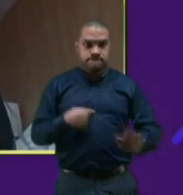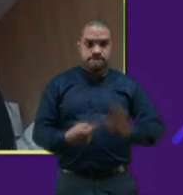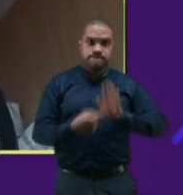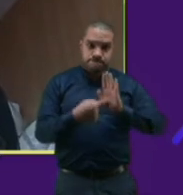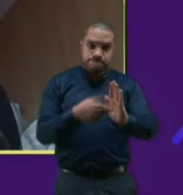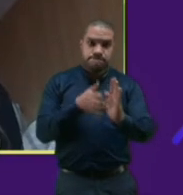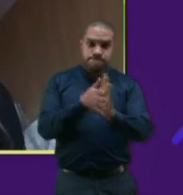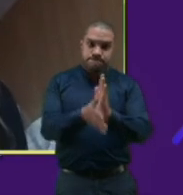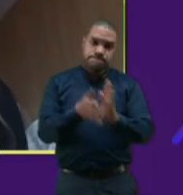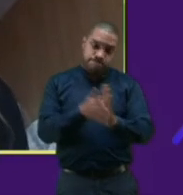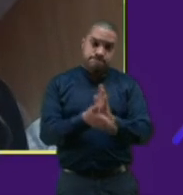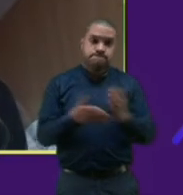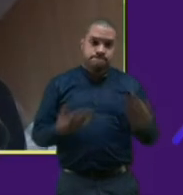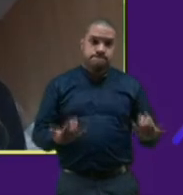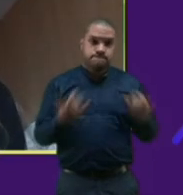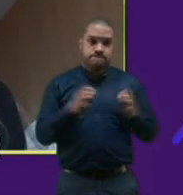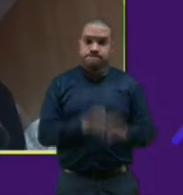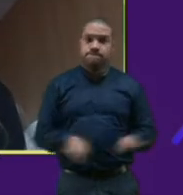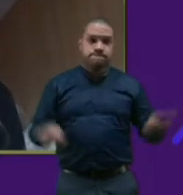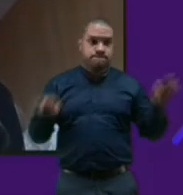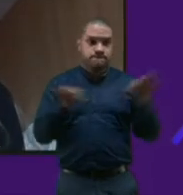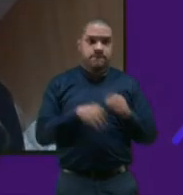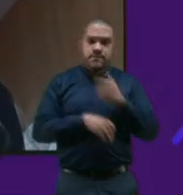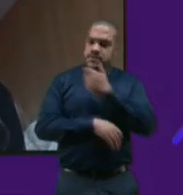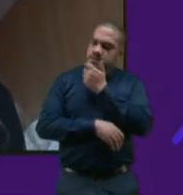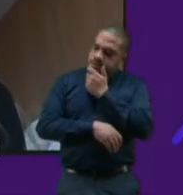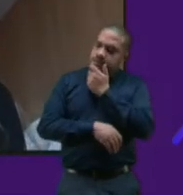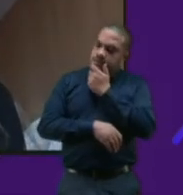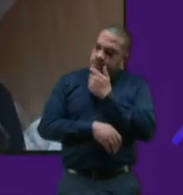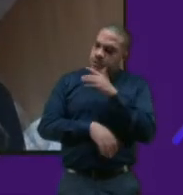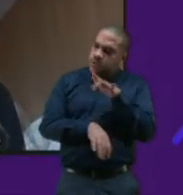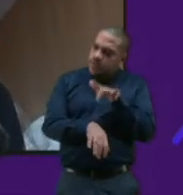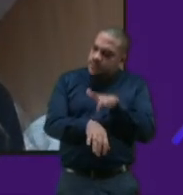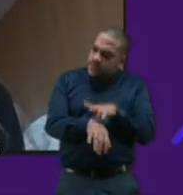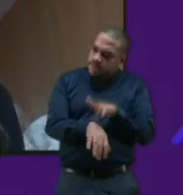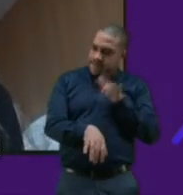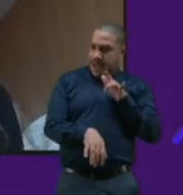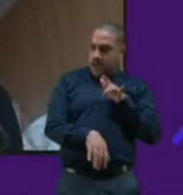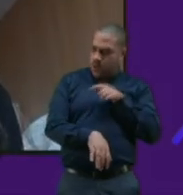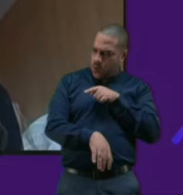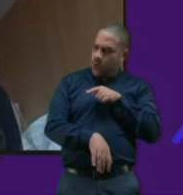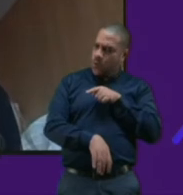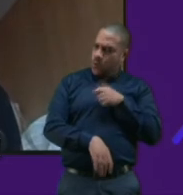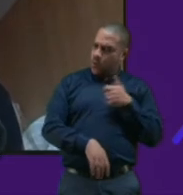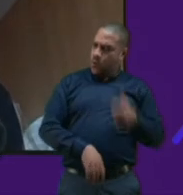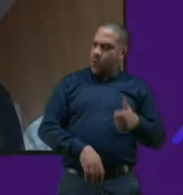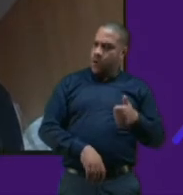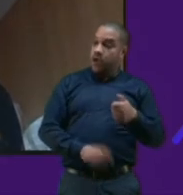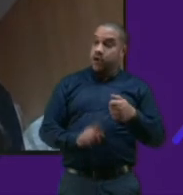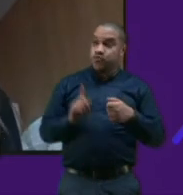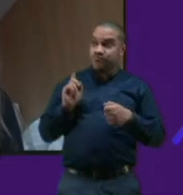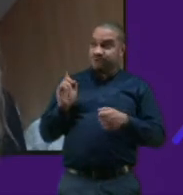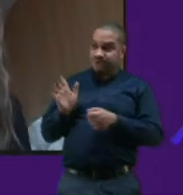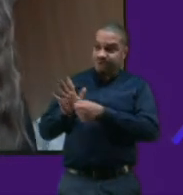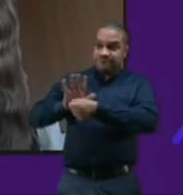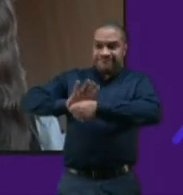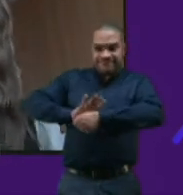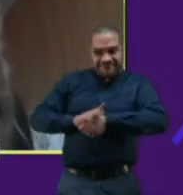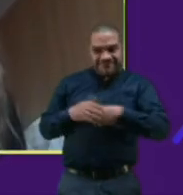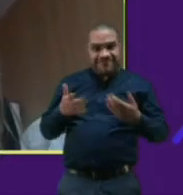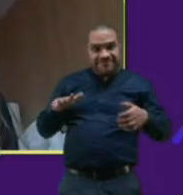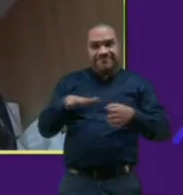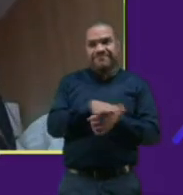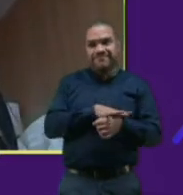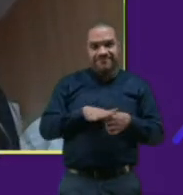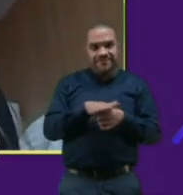a entender cómo funcionaba el mundo. Muy temprano. Y en COVID, ¿no? Que eso es una cosa...